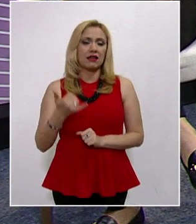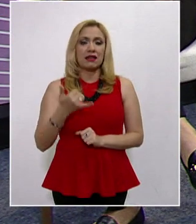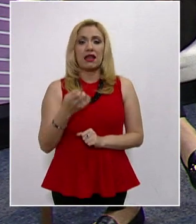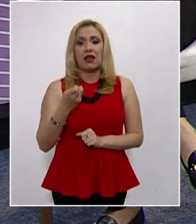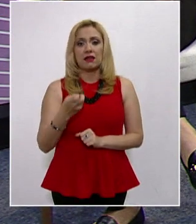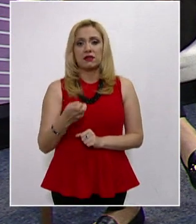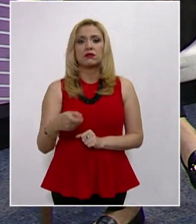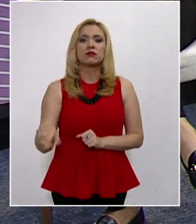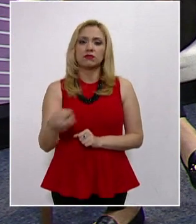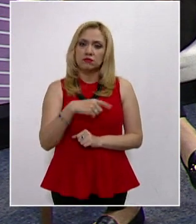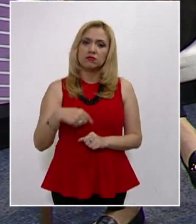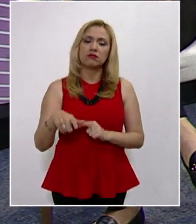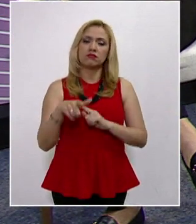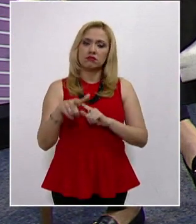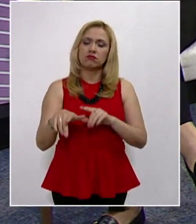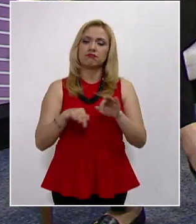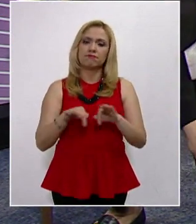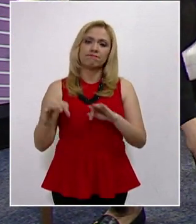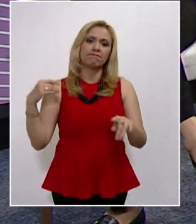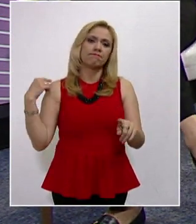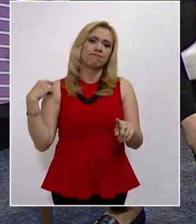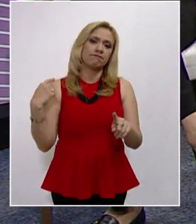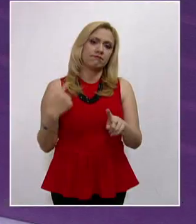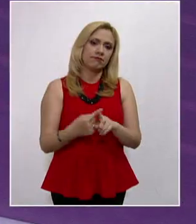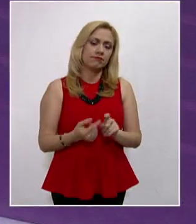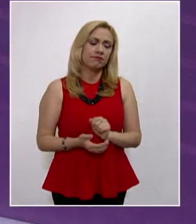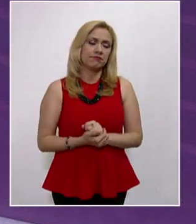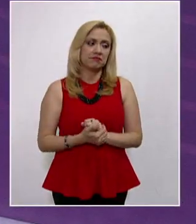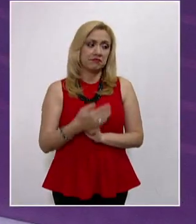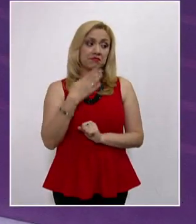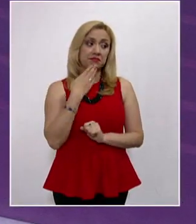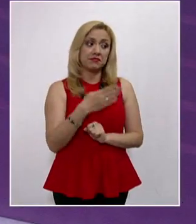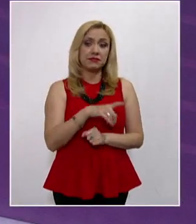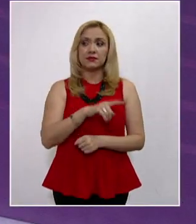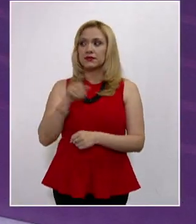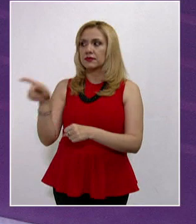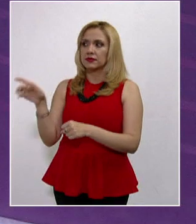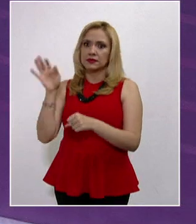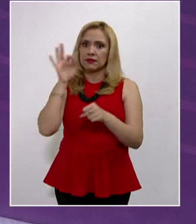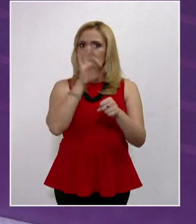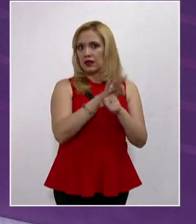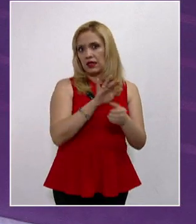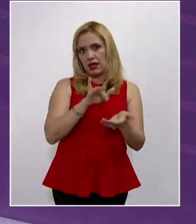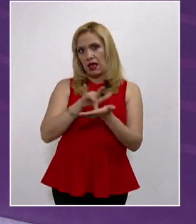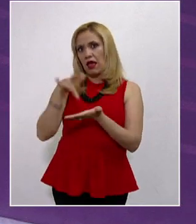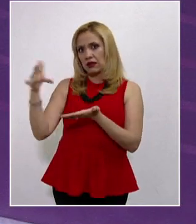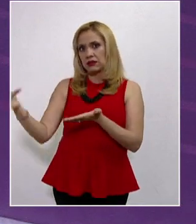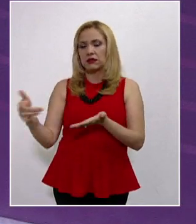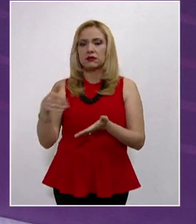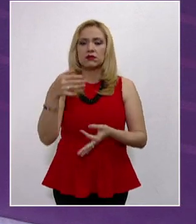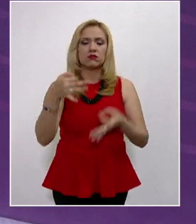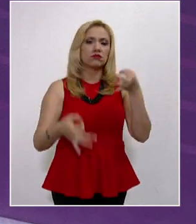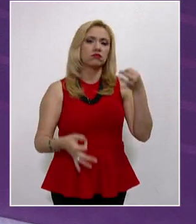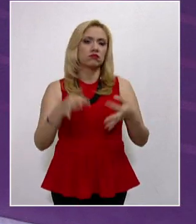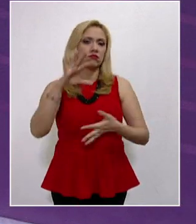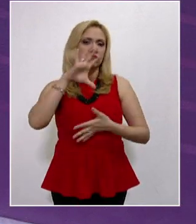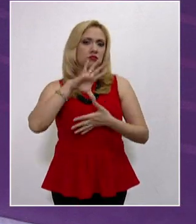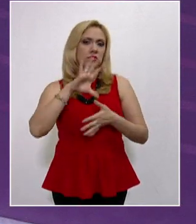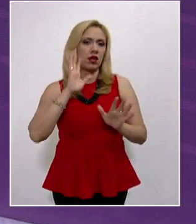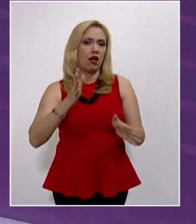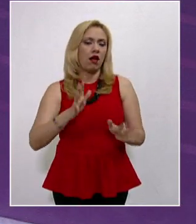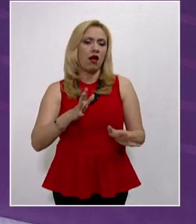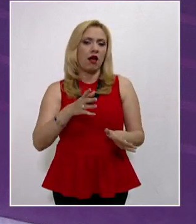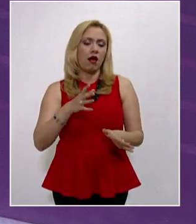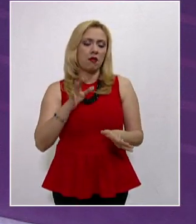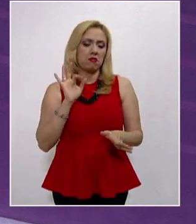eso hemos seguido trabajando en estos años. Muy bien, y gracias a la defensa de estas organizaciones, pues la Corte Interamericana ha emitido, como